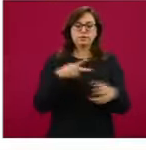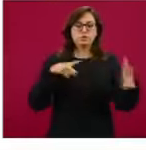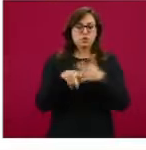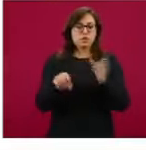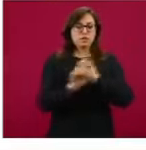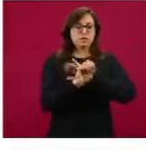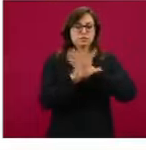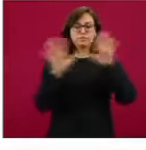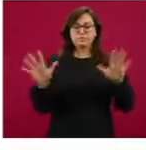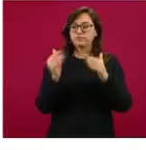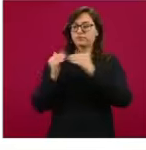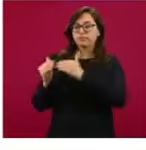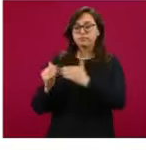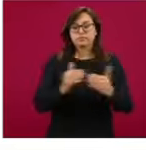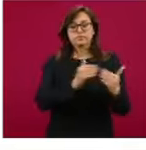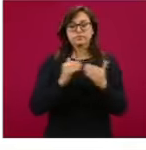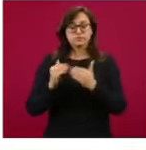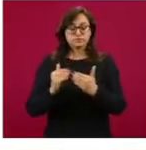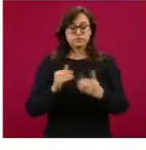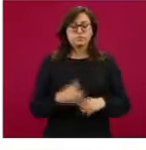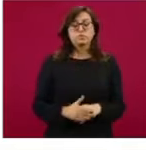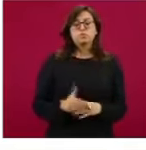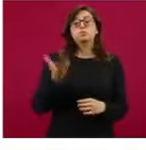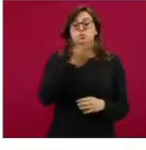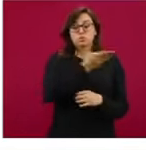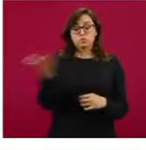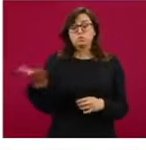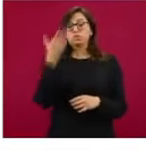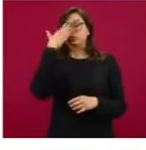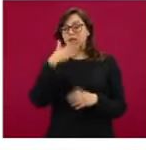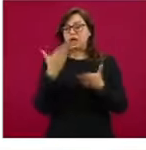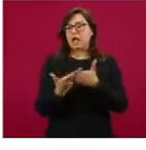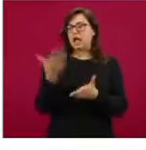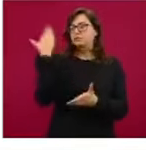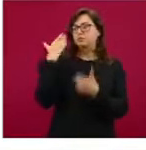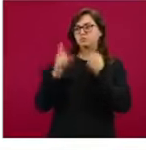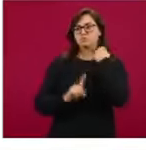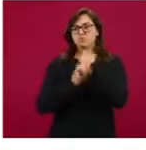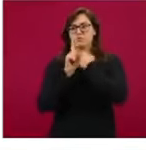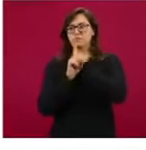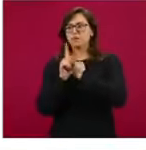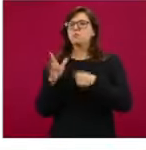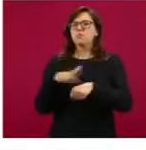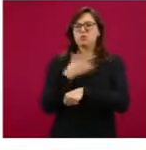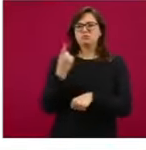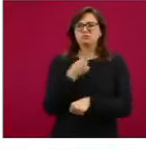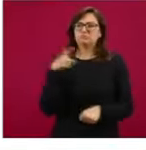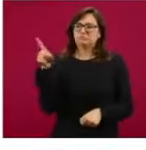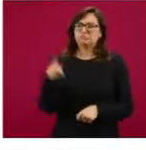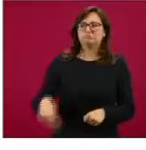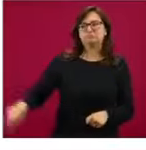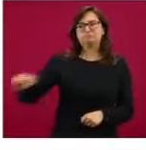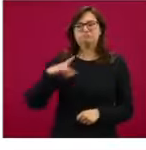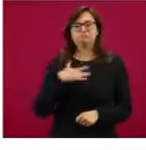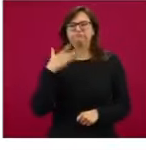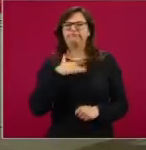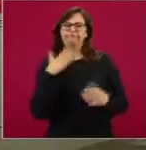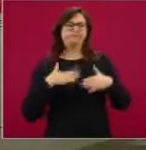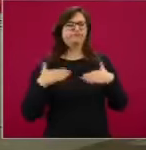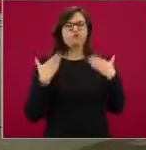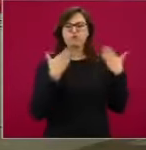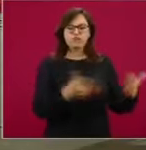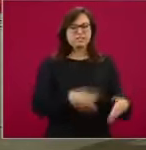resultados de este examen. Como ustedes saben, habían problemas de desconfianza en este examen, desde la elaboración